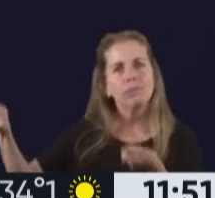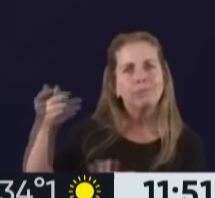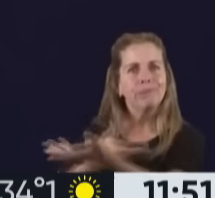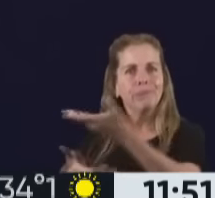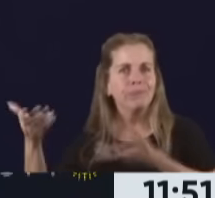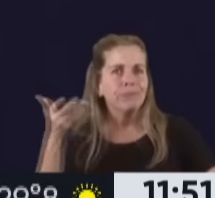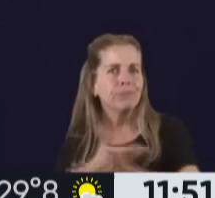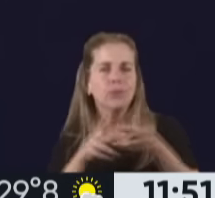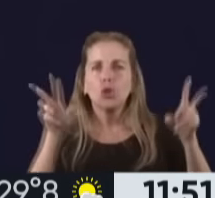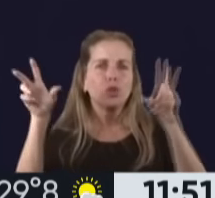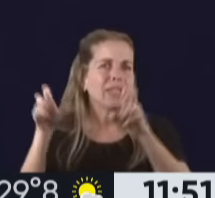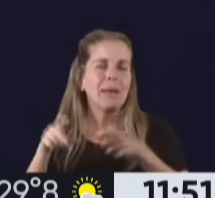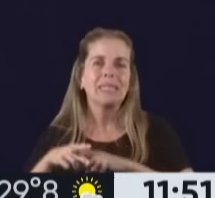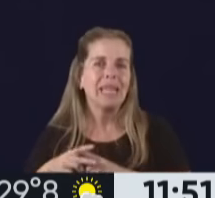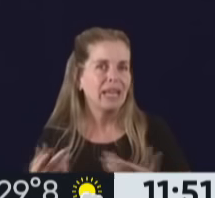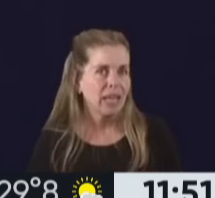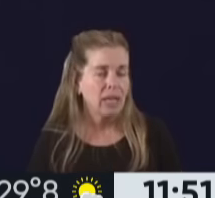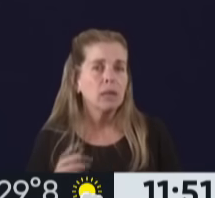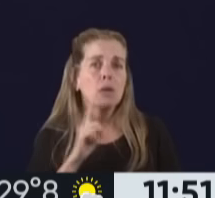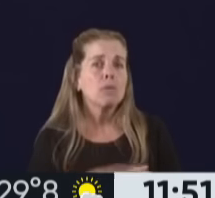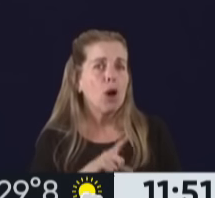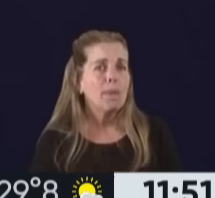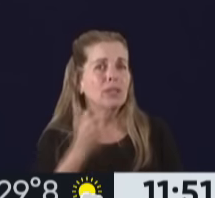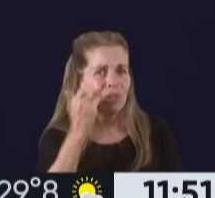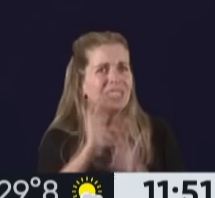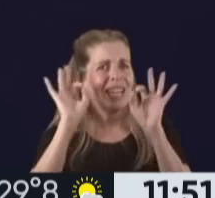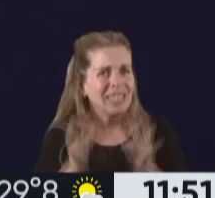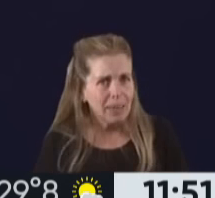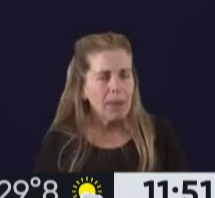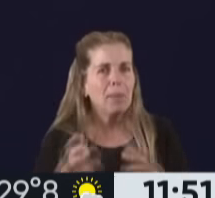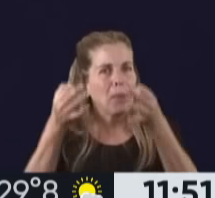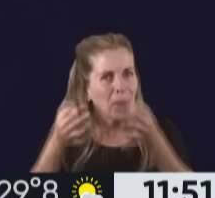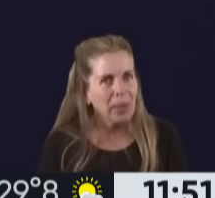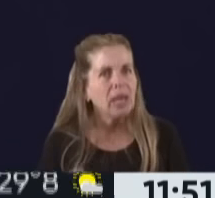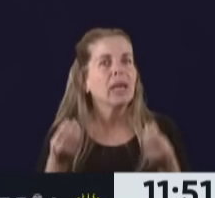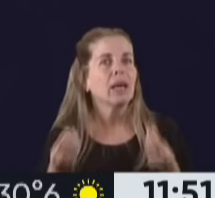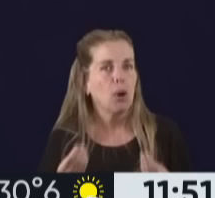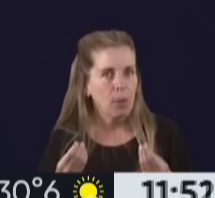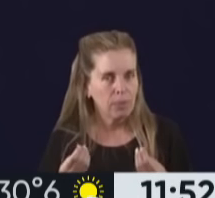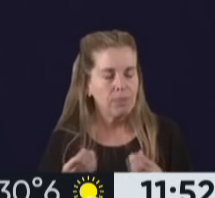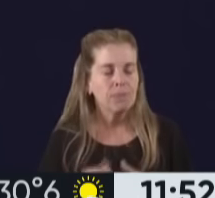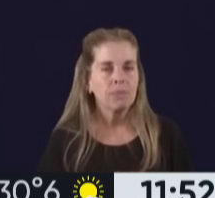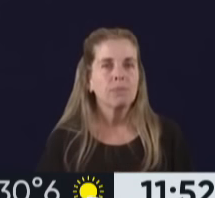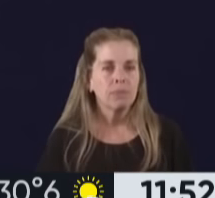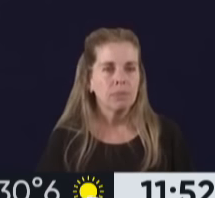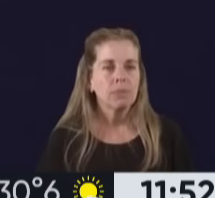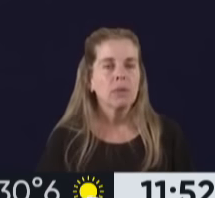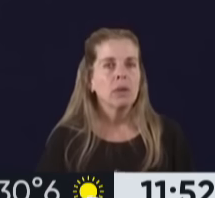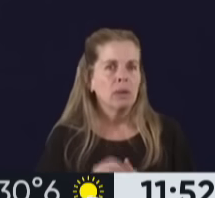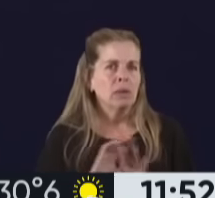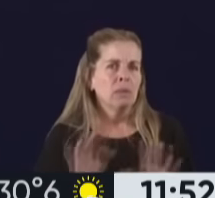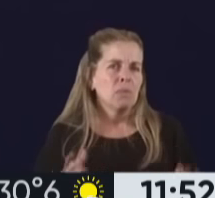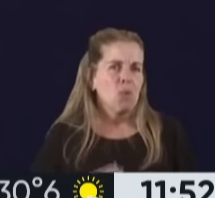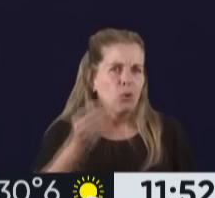la parte técnica del acuerdo. También cuando tengamos algo definido, de hecho los avances muchas